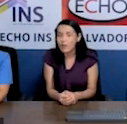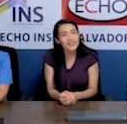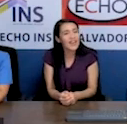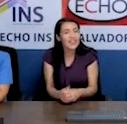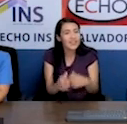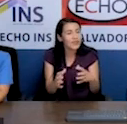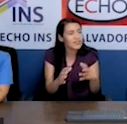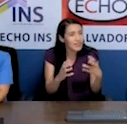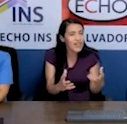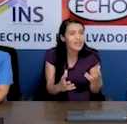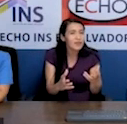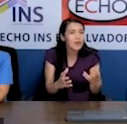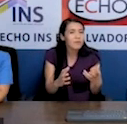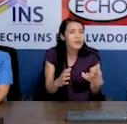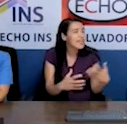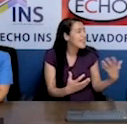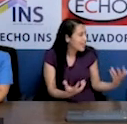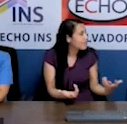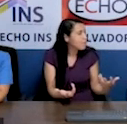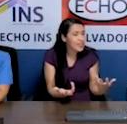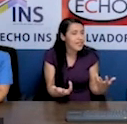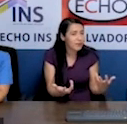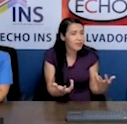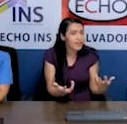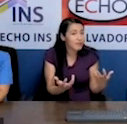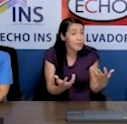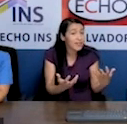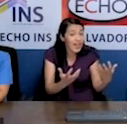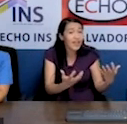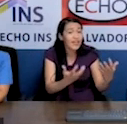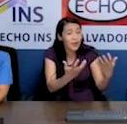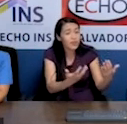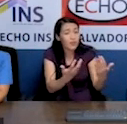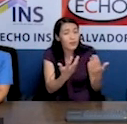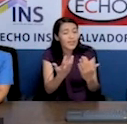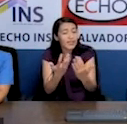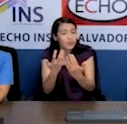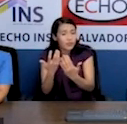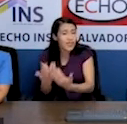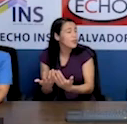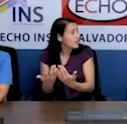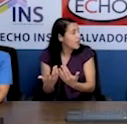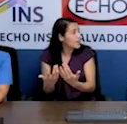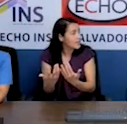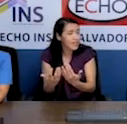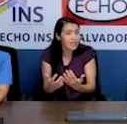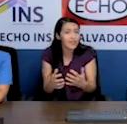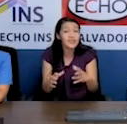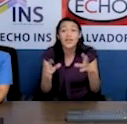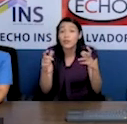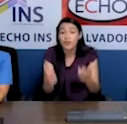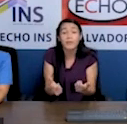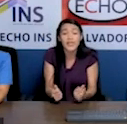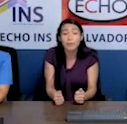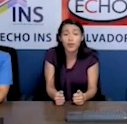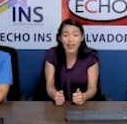que impregnarla. Y yo, está bien, pero ¿y qué quiere la familia? Porque la familia era una familia que conocía todos estos